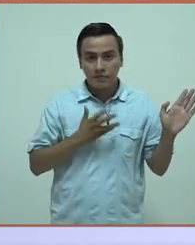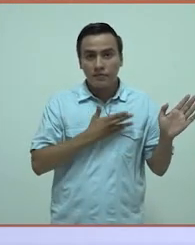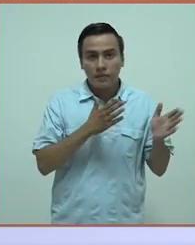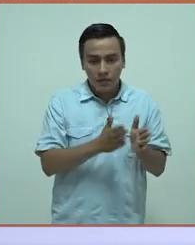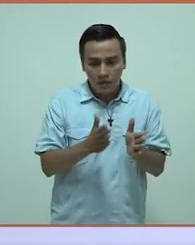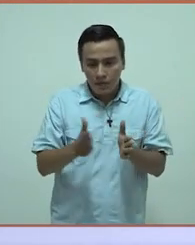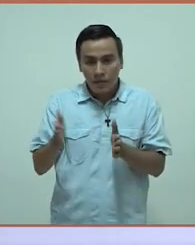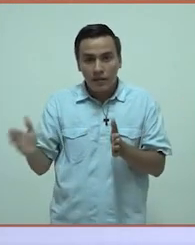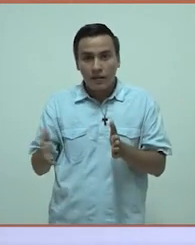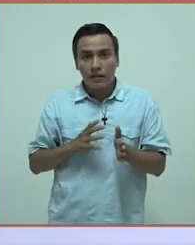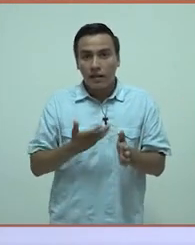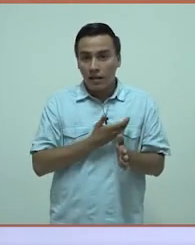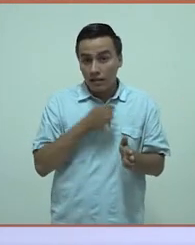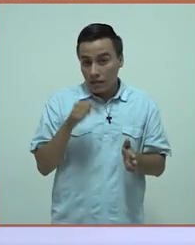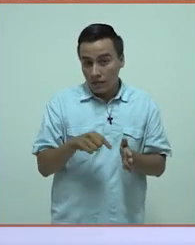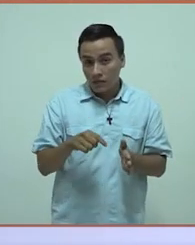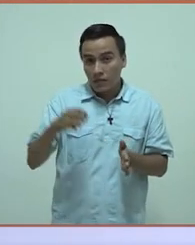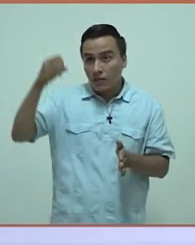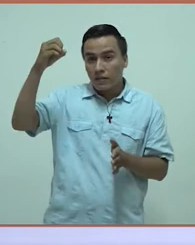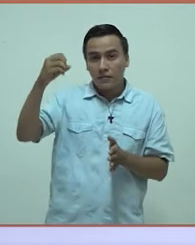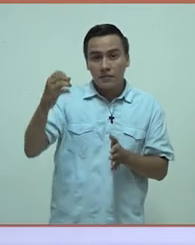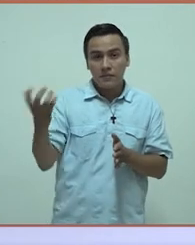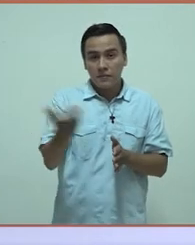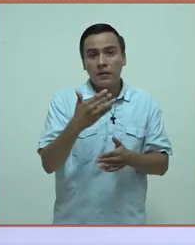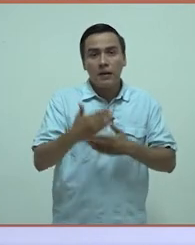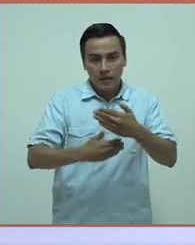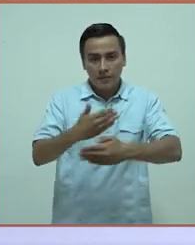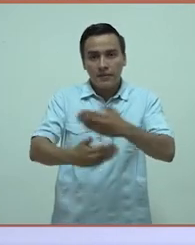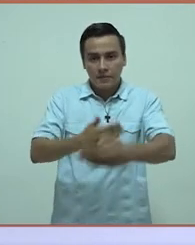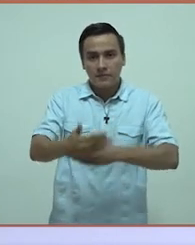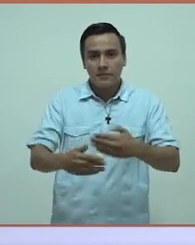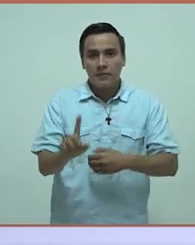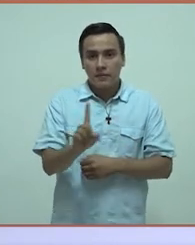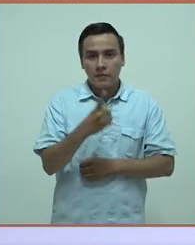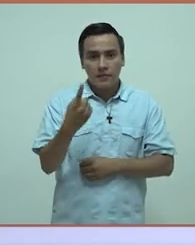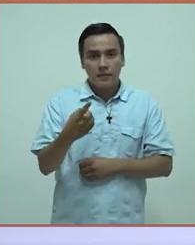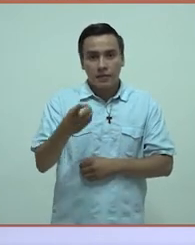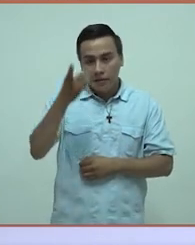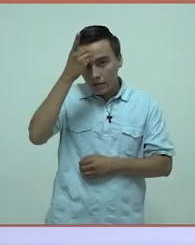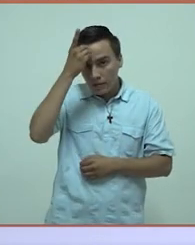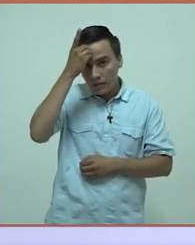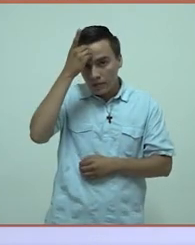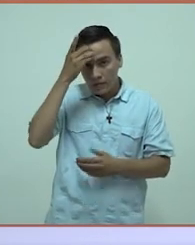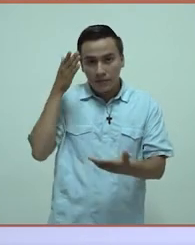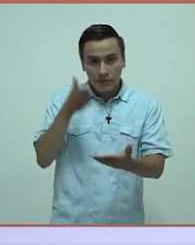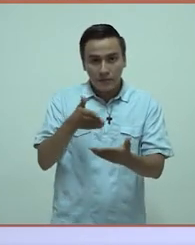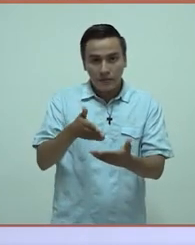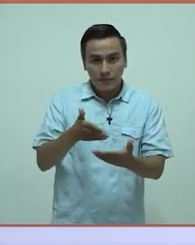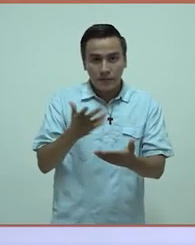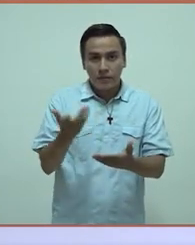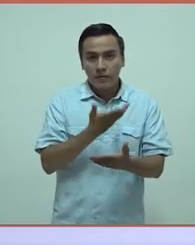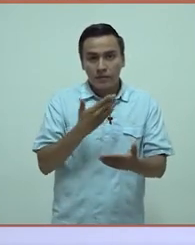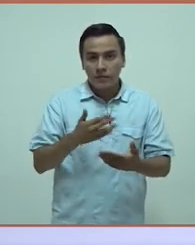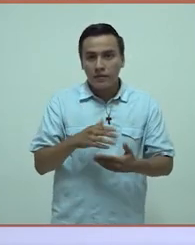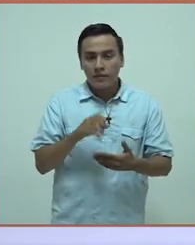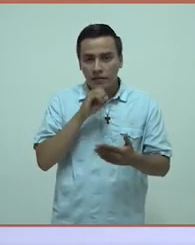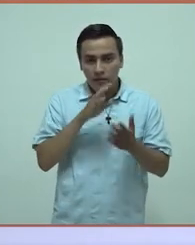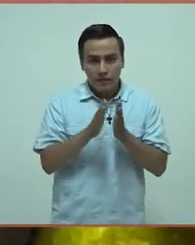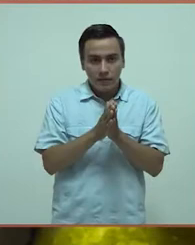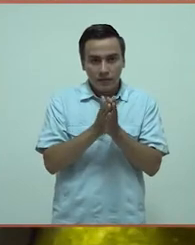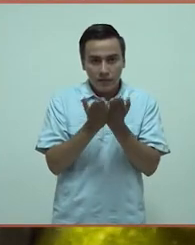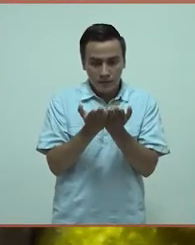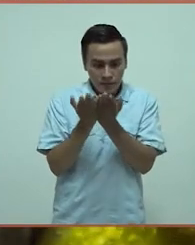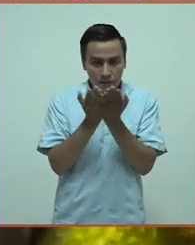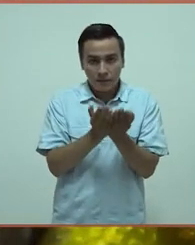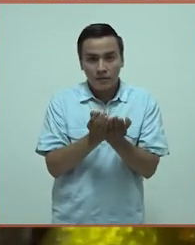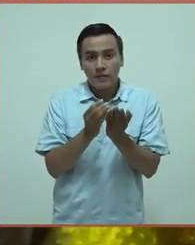que nos va a preparar cada una de estas luces a poder caminar. Primer domingo nos va a hacer referencia a lo que nos hablan las Escrituras